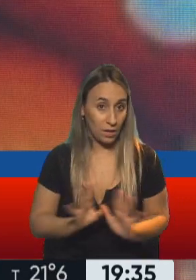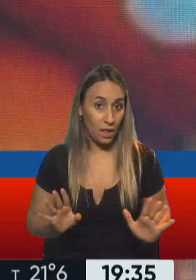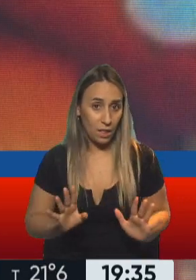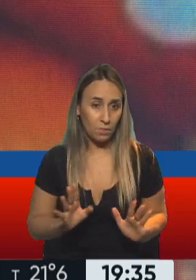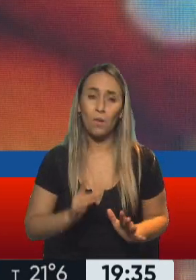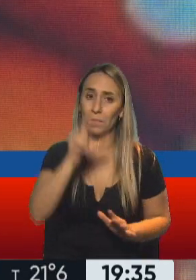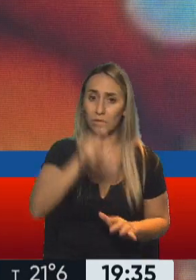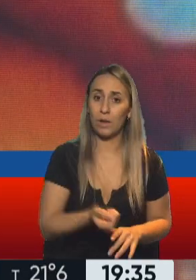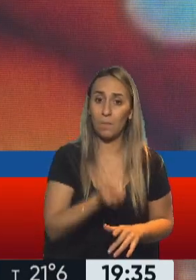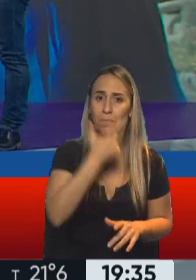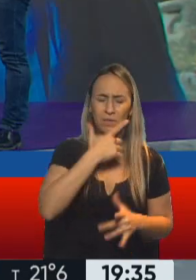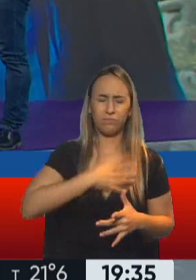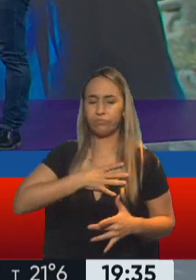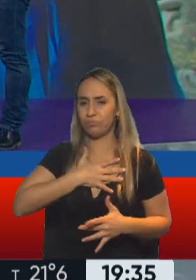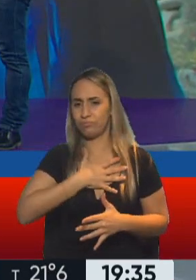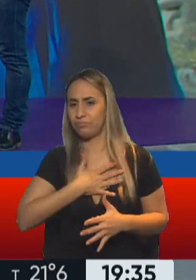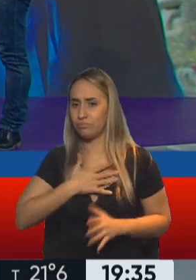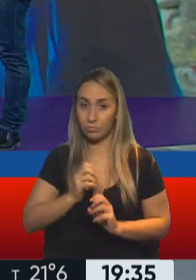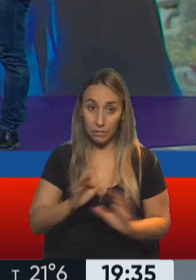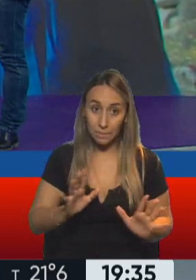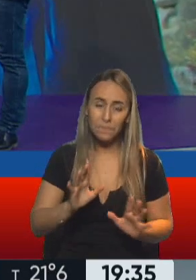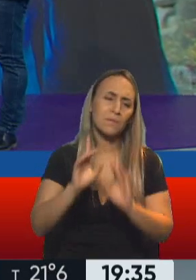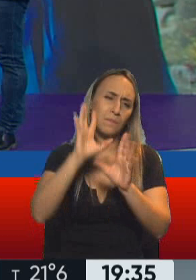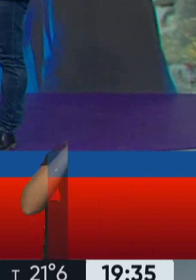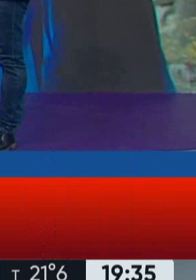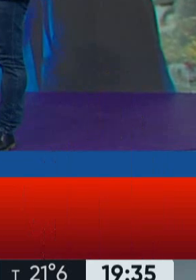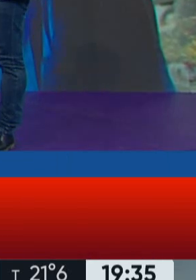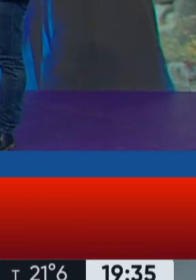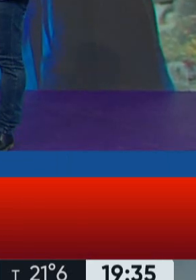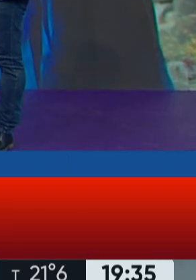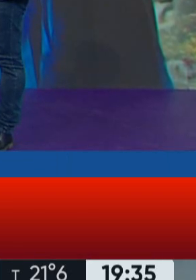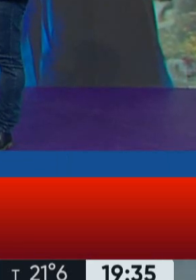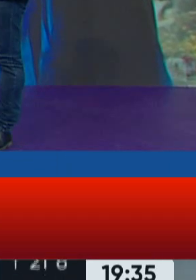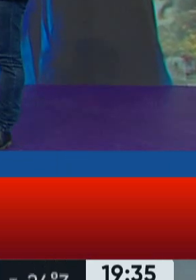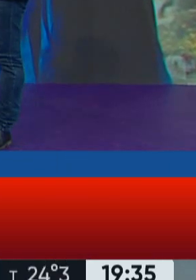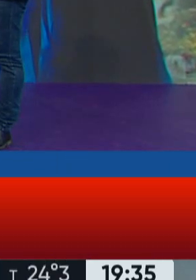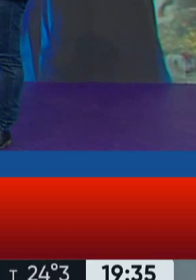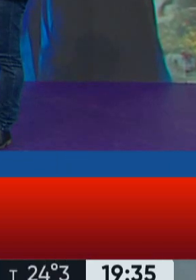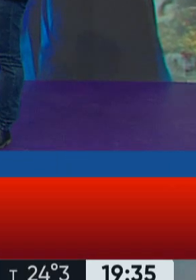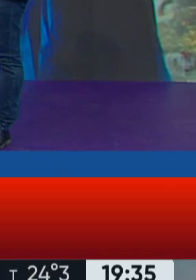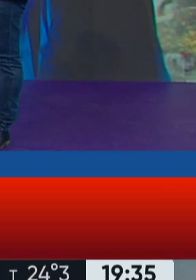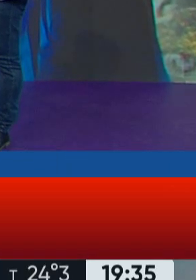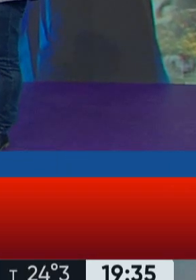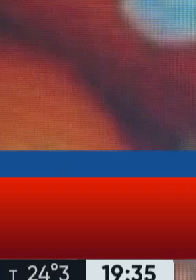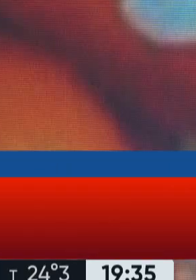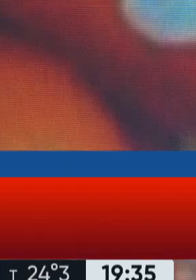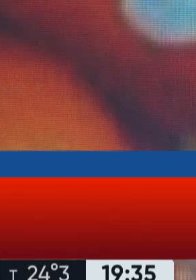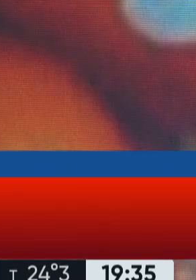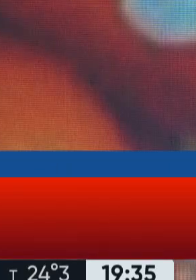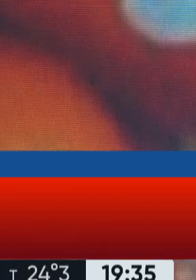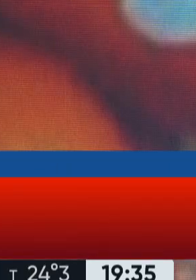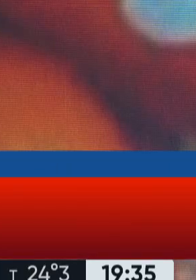¿Sí? Lo mismo pasó con otros virus, citomegalovirus. Yo recuerdo de hace muchos años, cuando tratábamos citomegalovirus, eran un